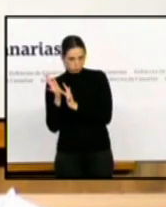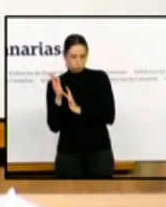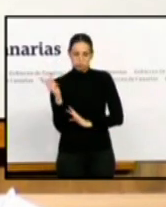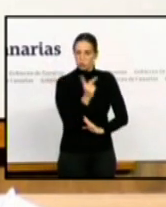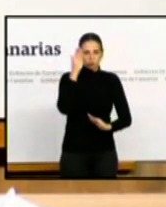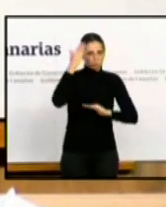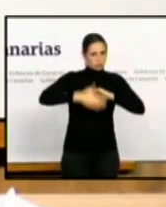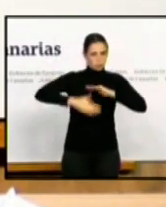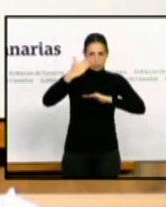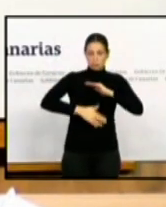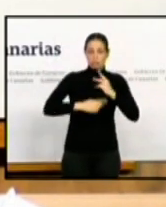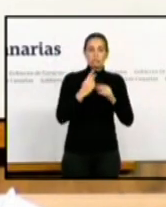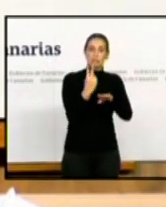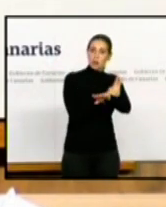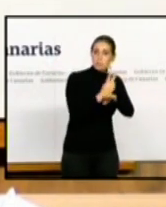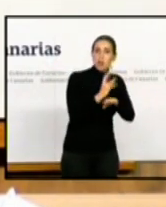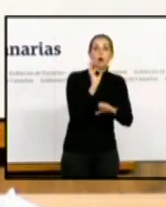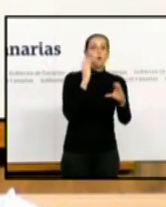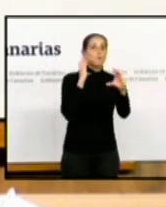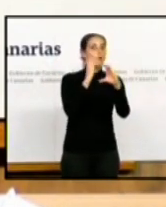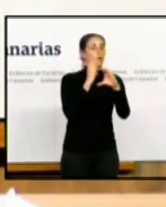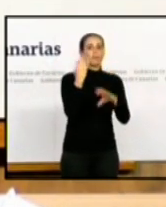debe ser de un 50%.